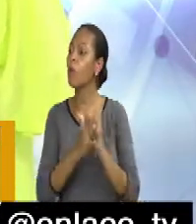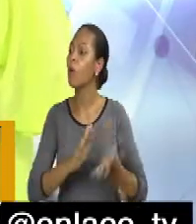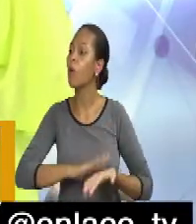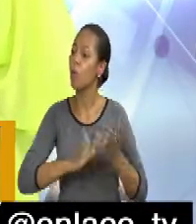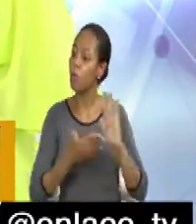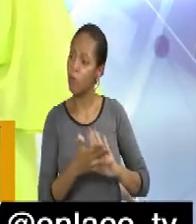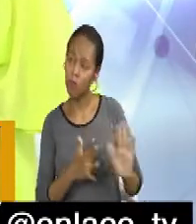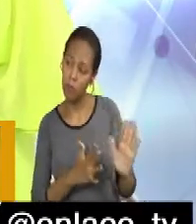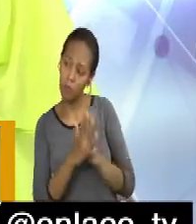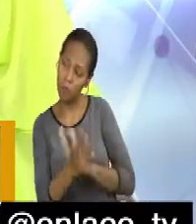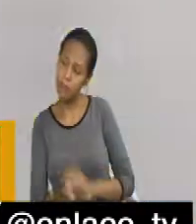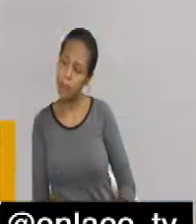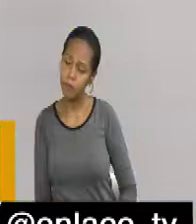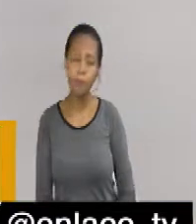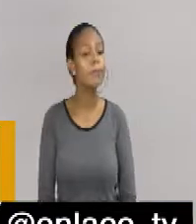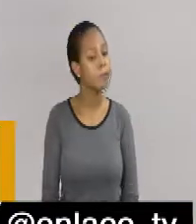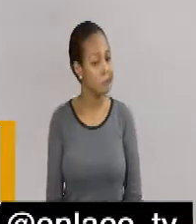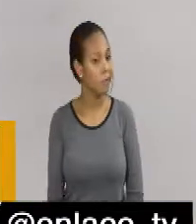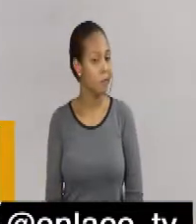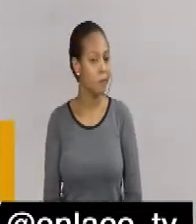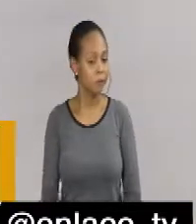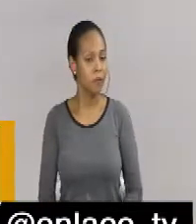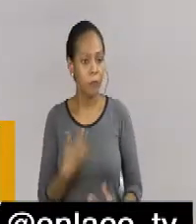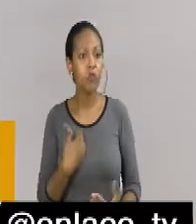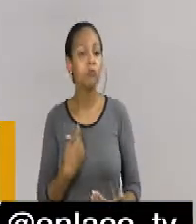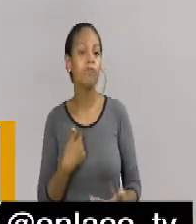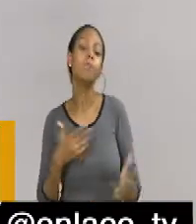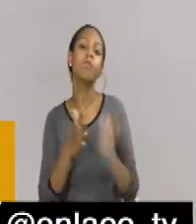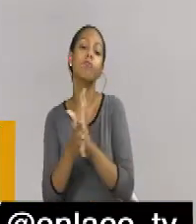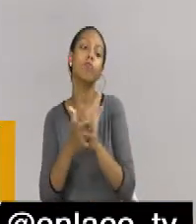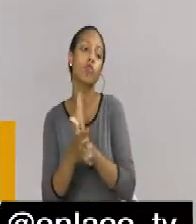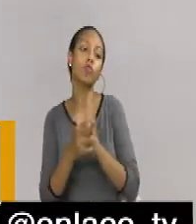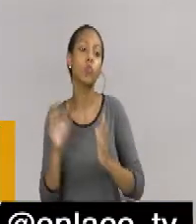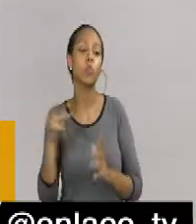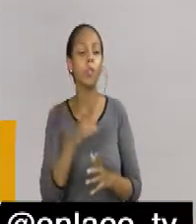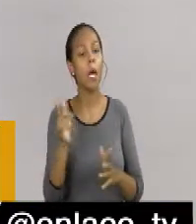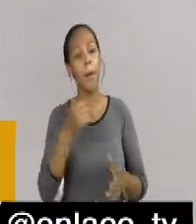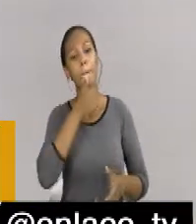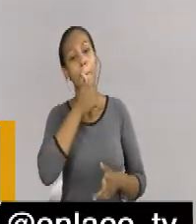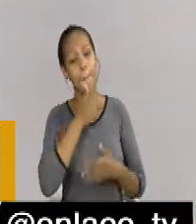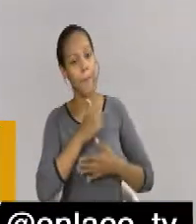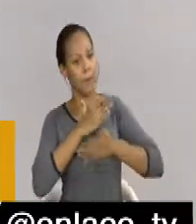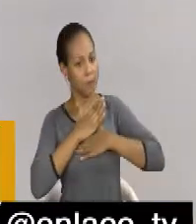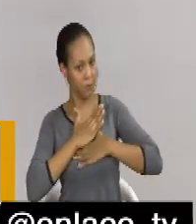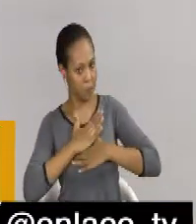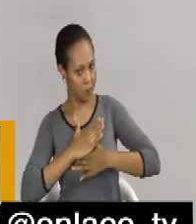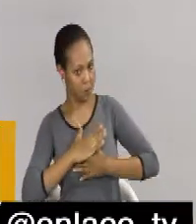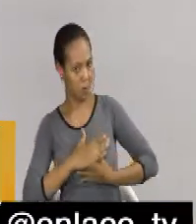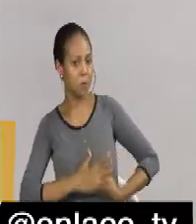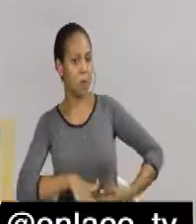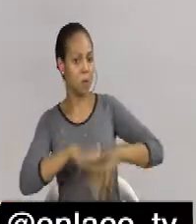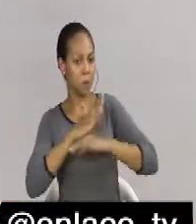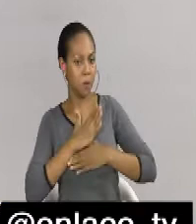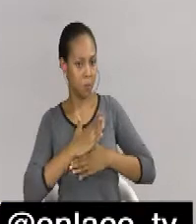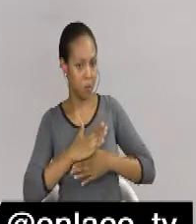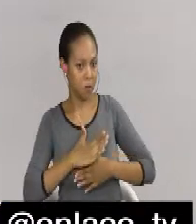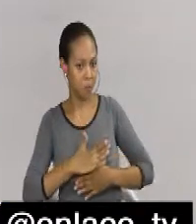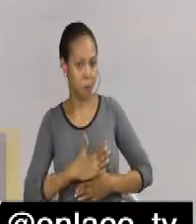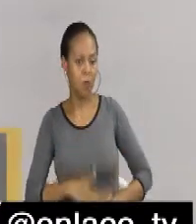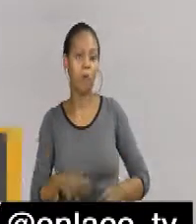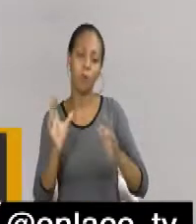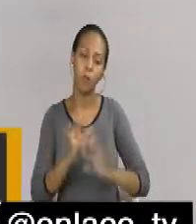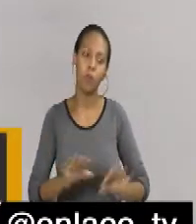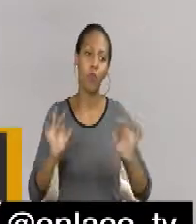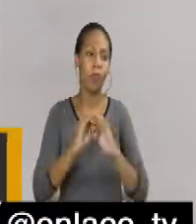Bueno, yo hago un llamado simplemente a la total, a la tolerancia, a la tranquilidad absoluta. Esto es simplemente